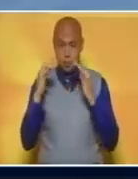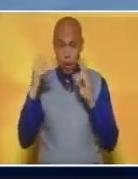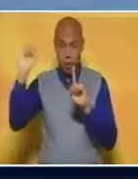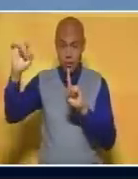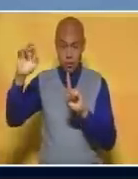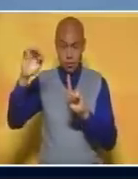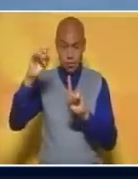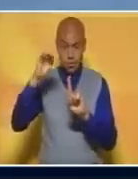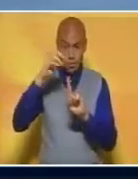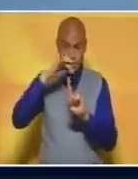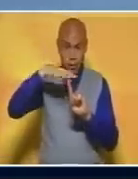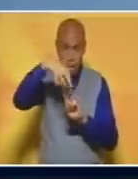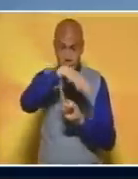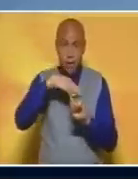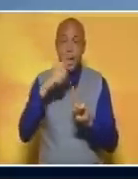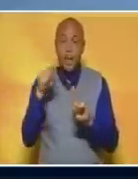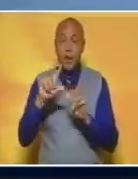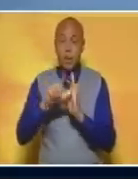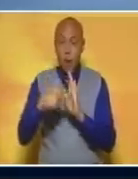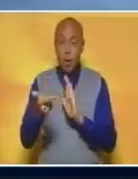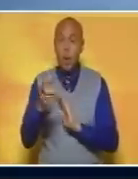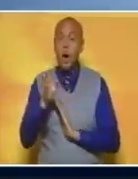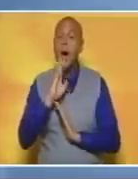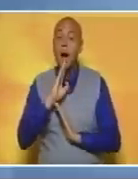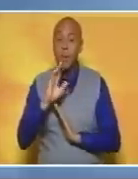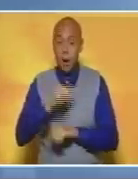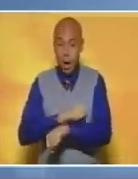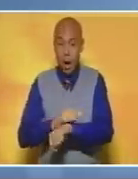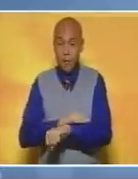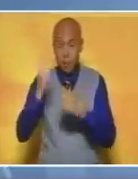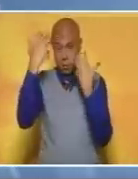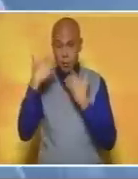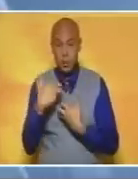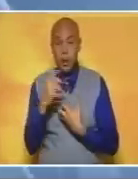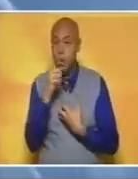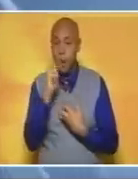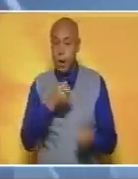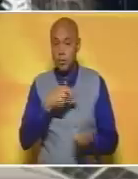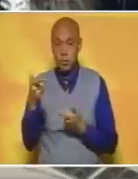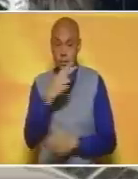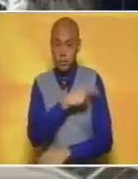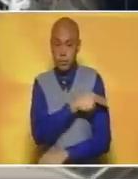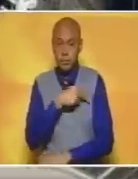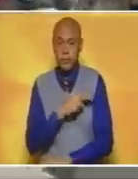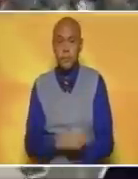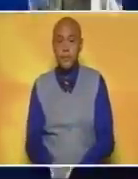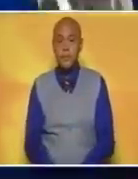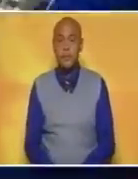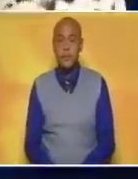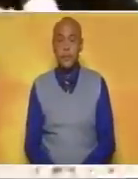fueron descontaminadas con agua y jabón, aunque ninguna necesitó ser llevada al hospital.